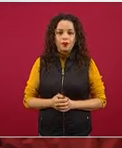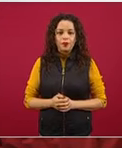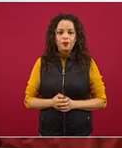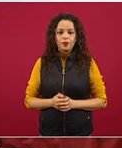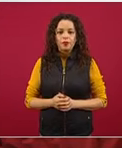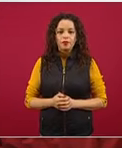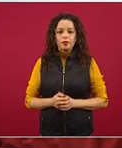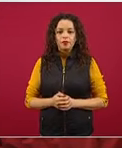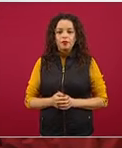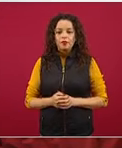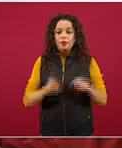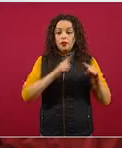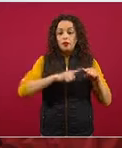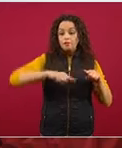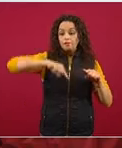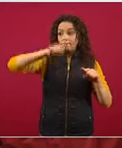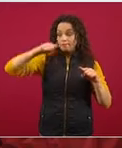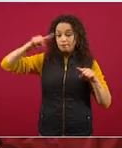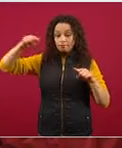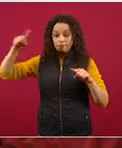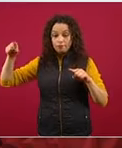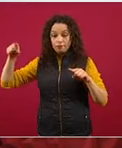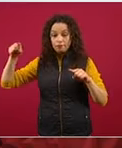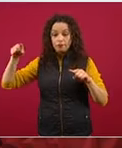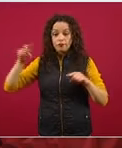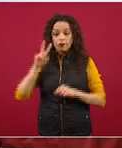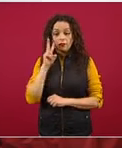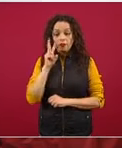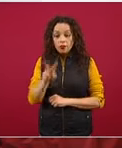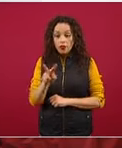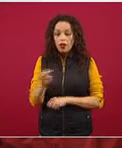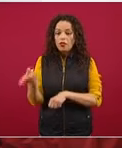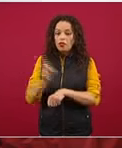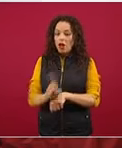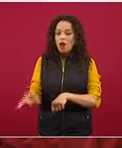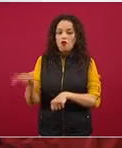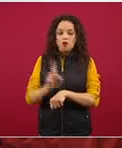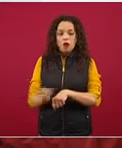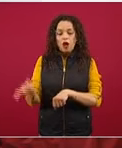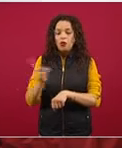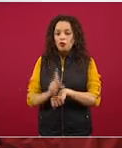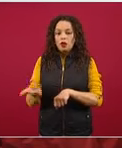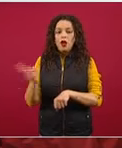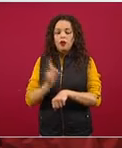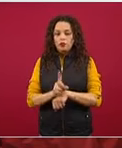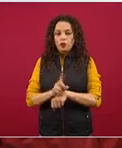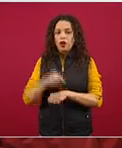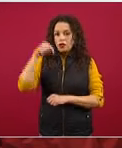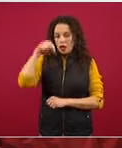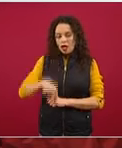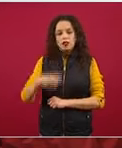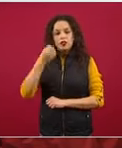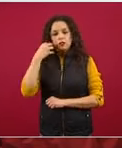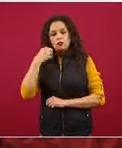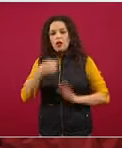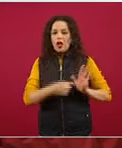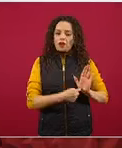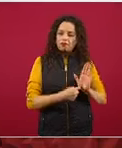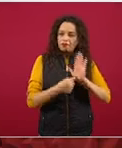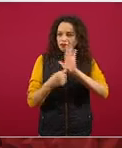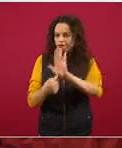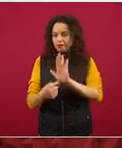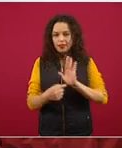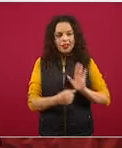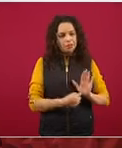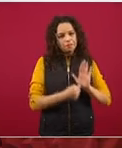La curva epidémica que presentamos todos los días aquí en esta conferencia de prensa nos